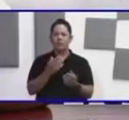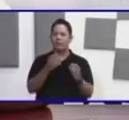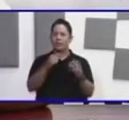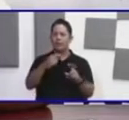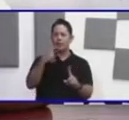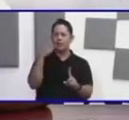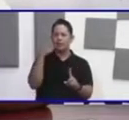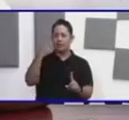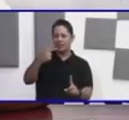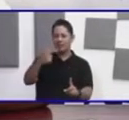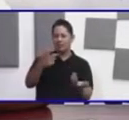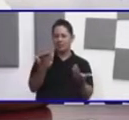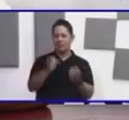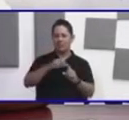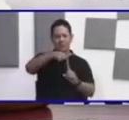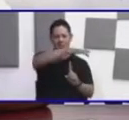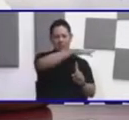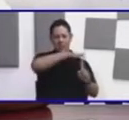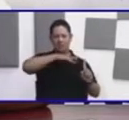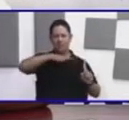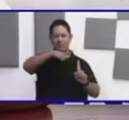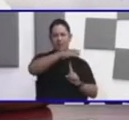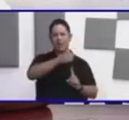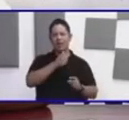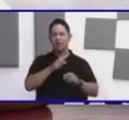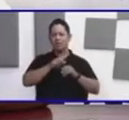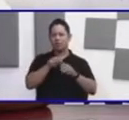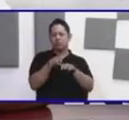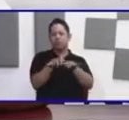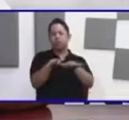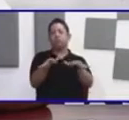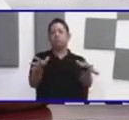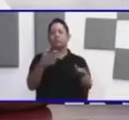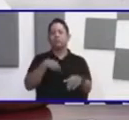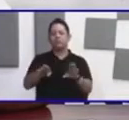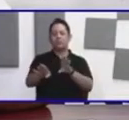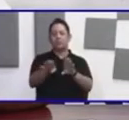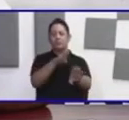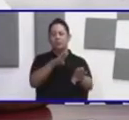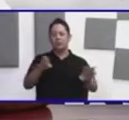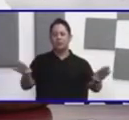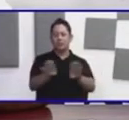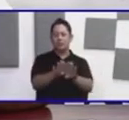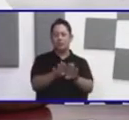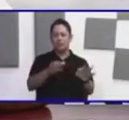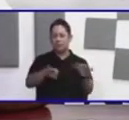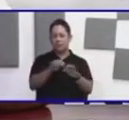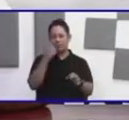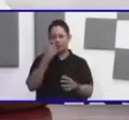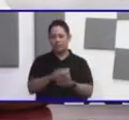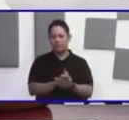reflujos de aire hacia los ambientes limítrofes. Por lo tanto, el tipo de elementos de cierre puertas por uniformidad de las